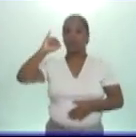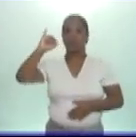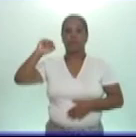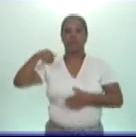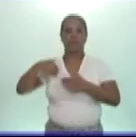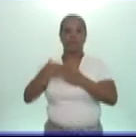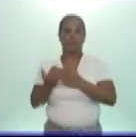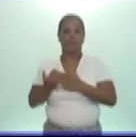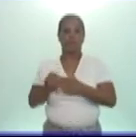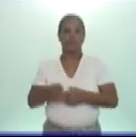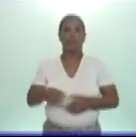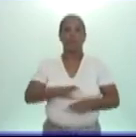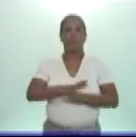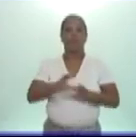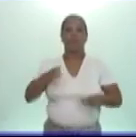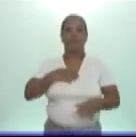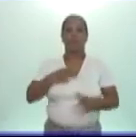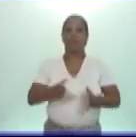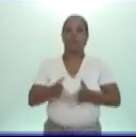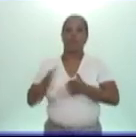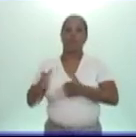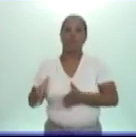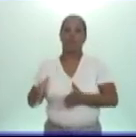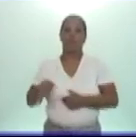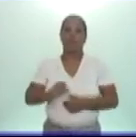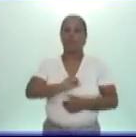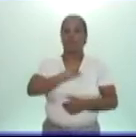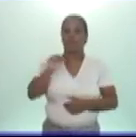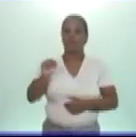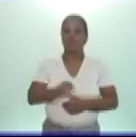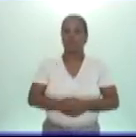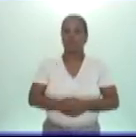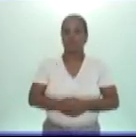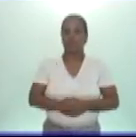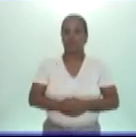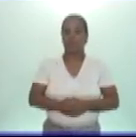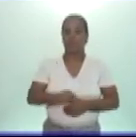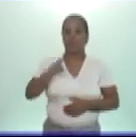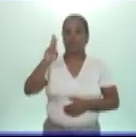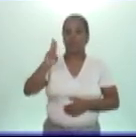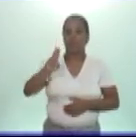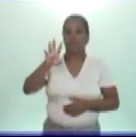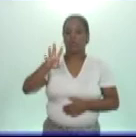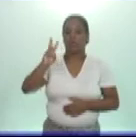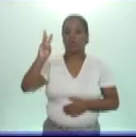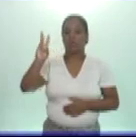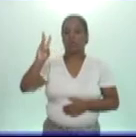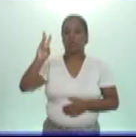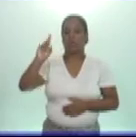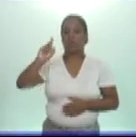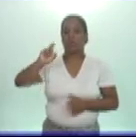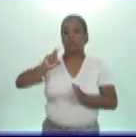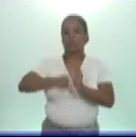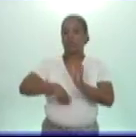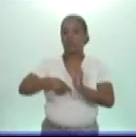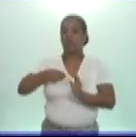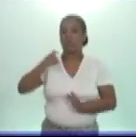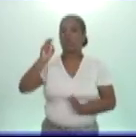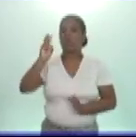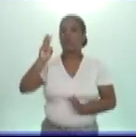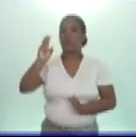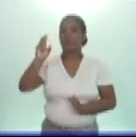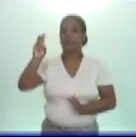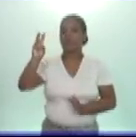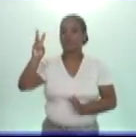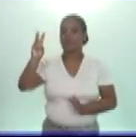la parte, 243 pesos con 30 centavos. ¿Cómo sé lo que gana? ¿Cómo puedo saber